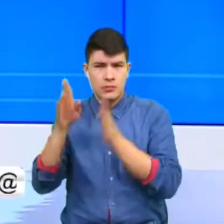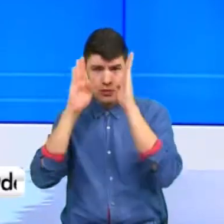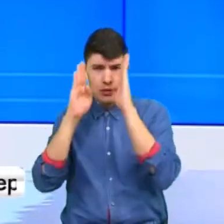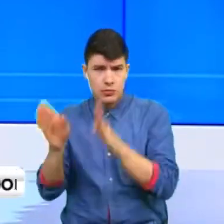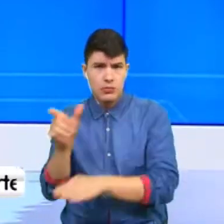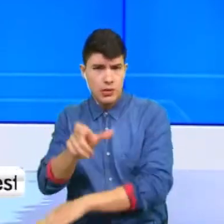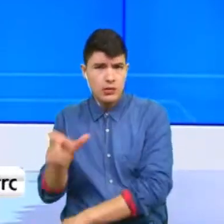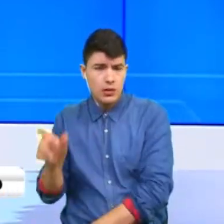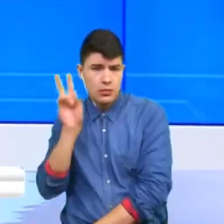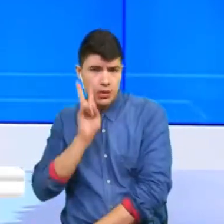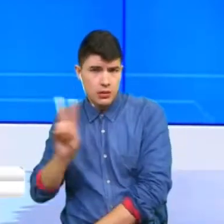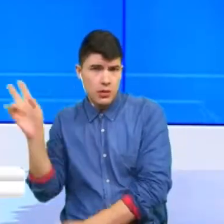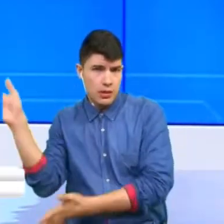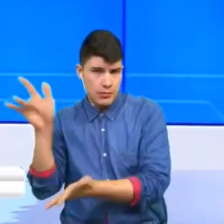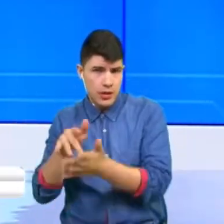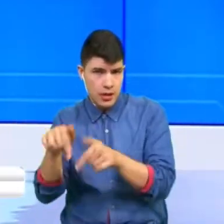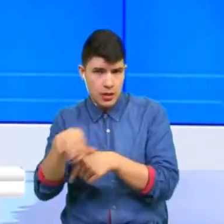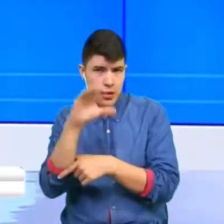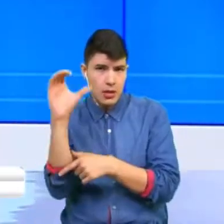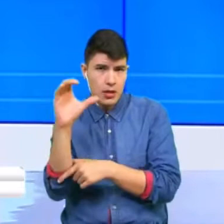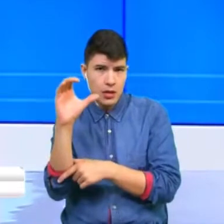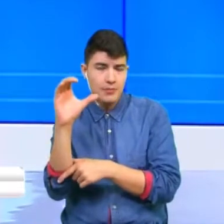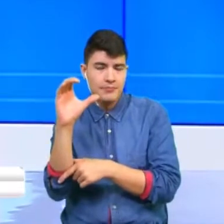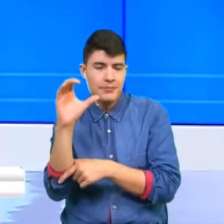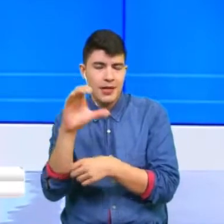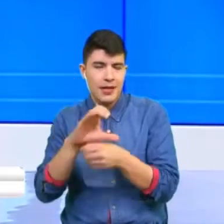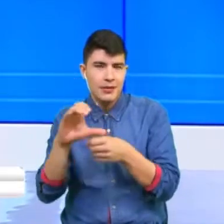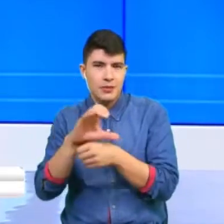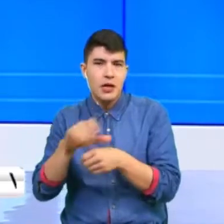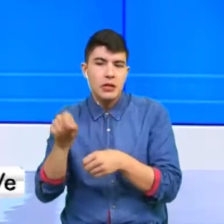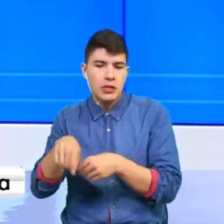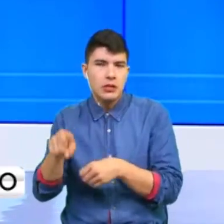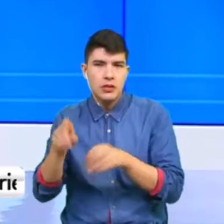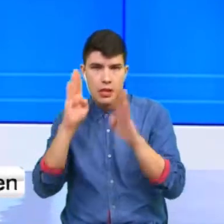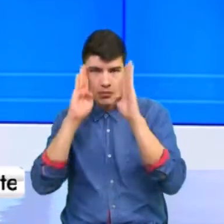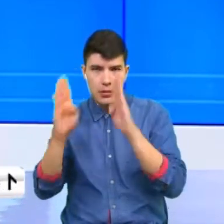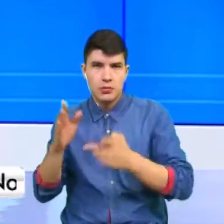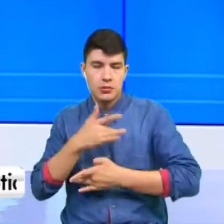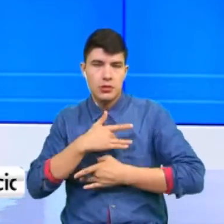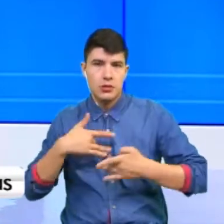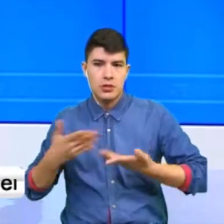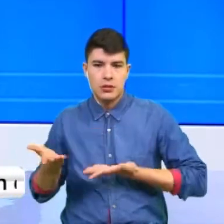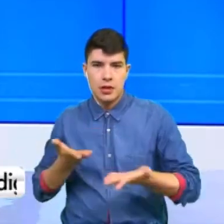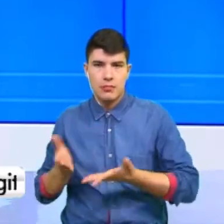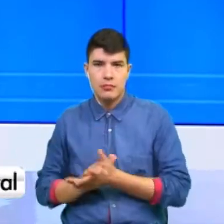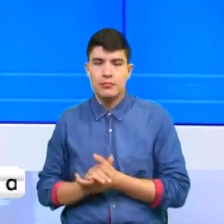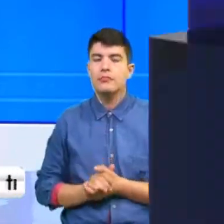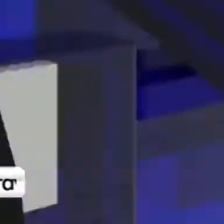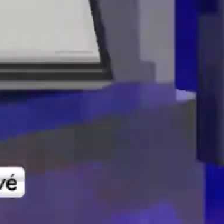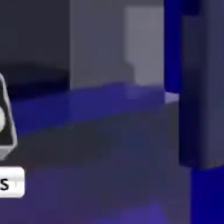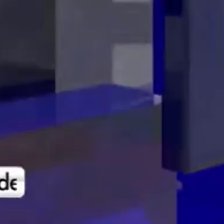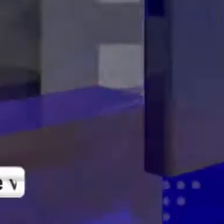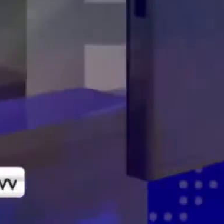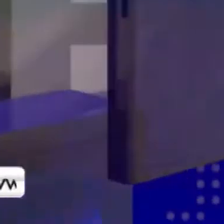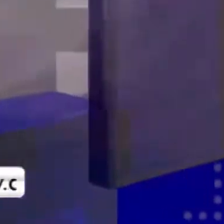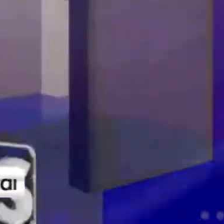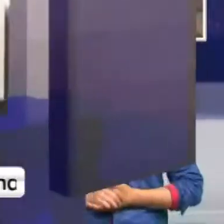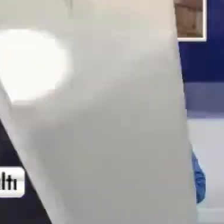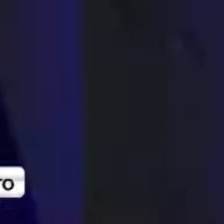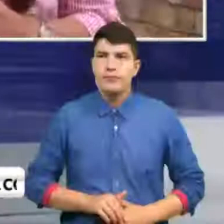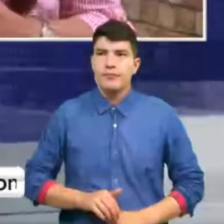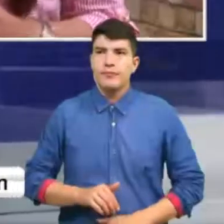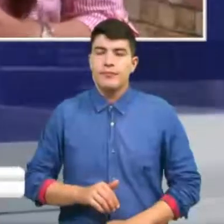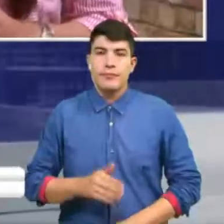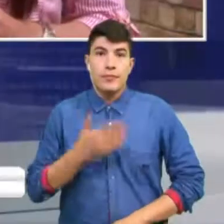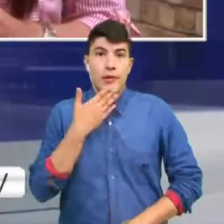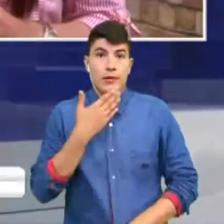venezolanas que llegan a la ciudad y requieren atención médica karen sánchez con todos los detalles que abren muy buenas tardes muy